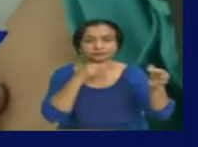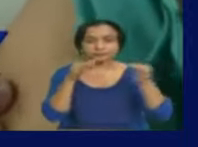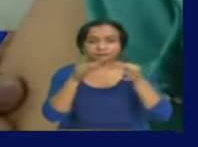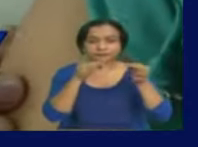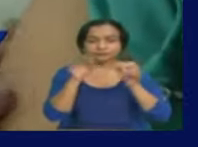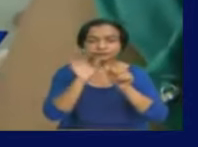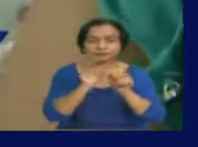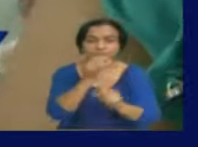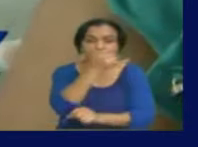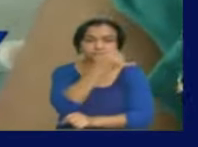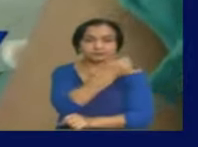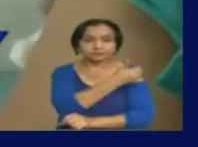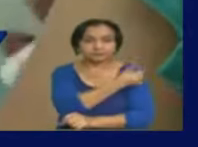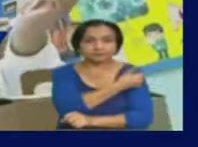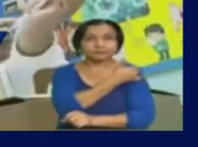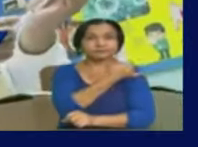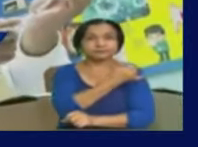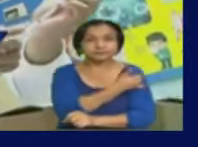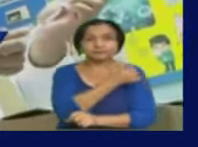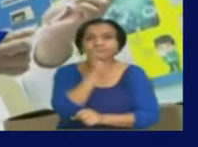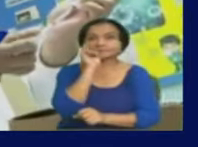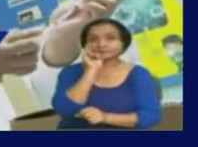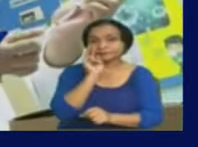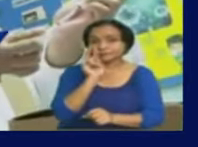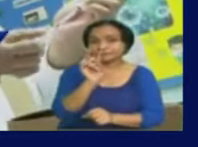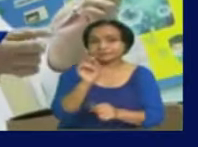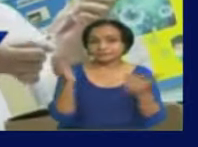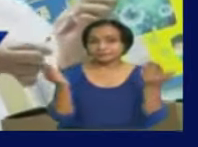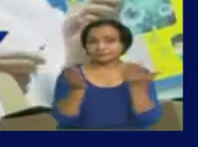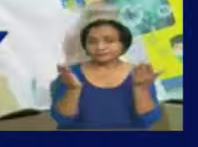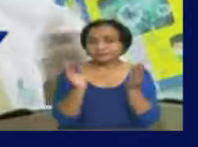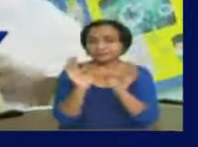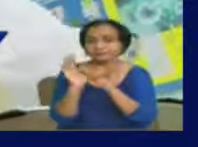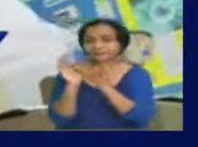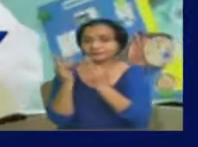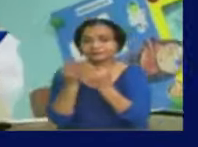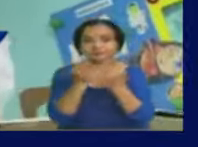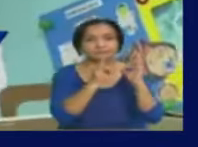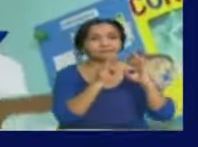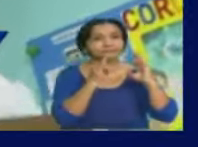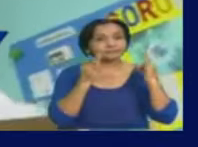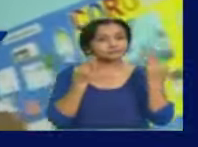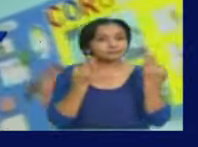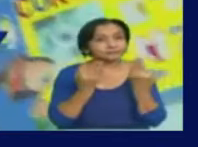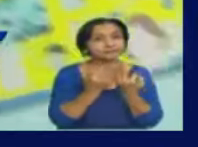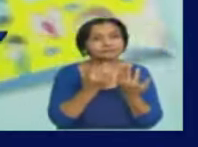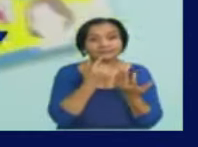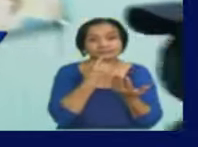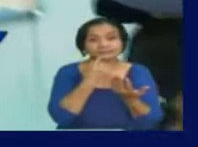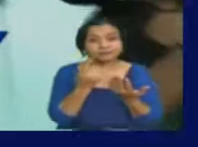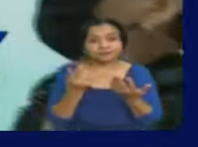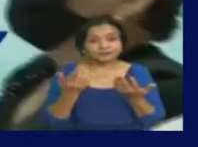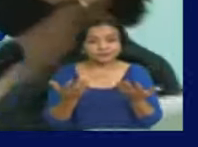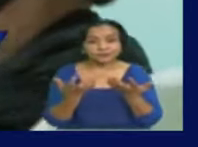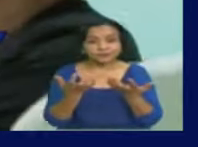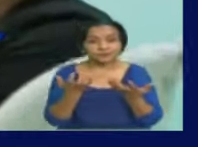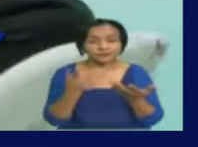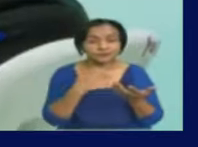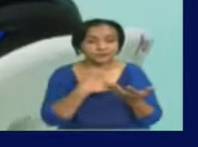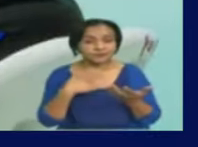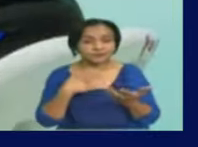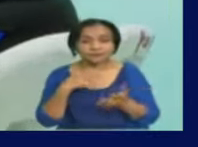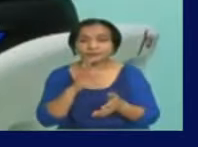y contribuir, seguir aportando al desarrollo de todos los programas de